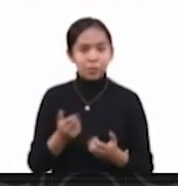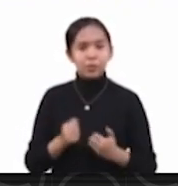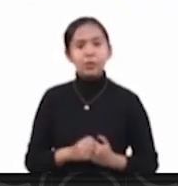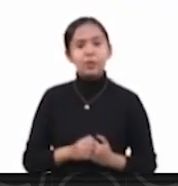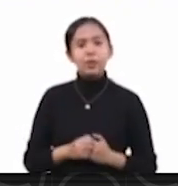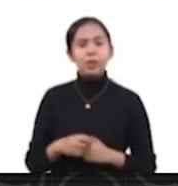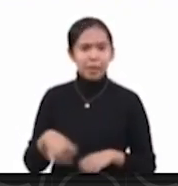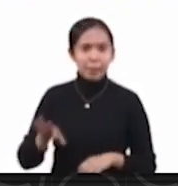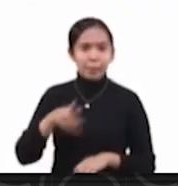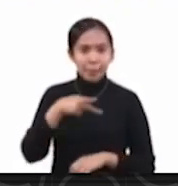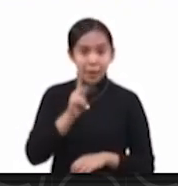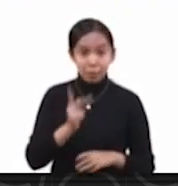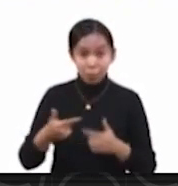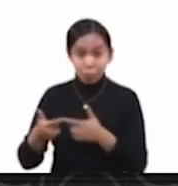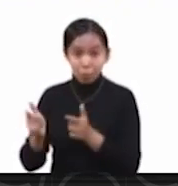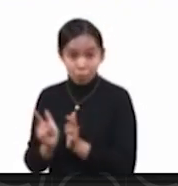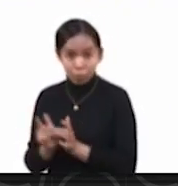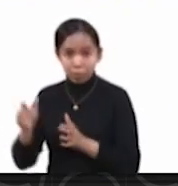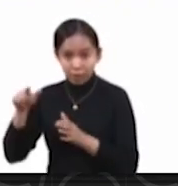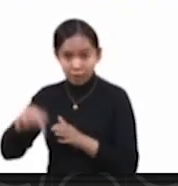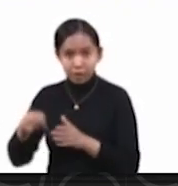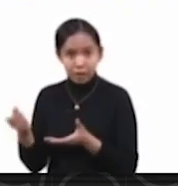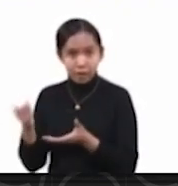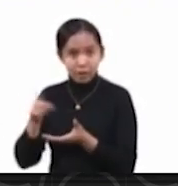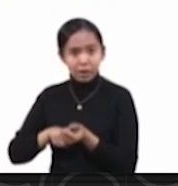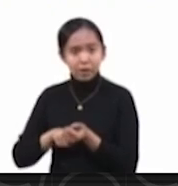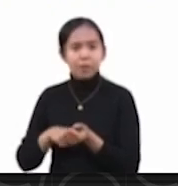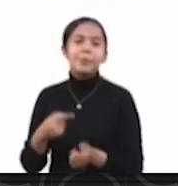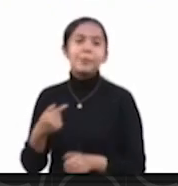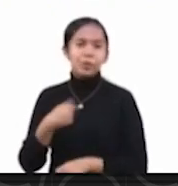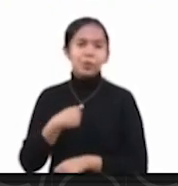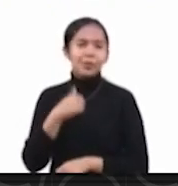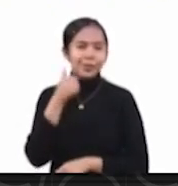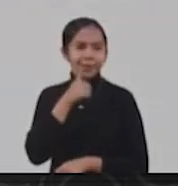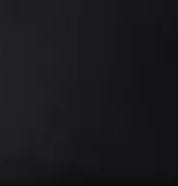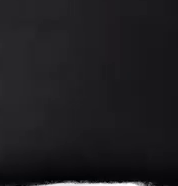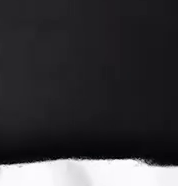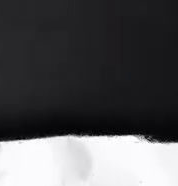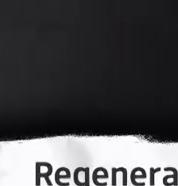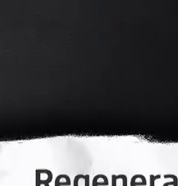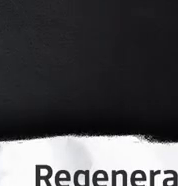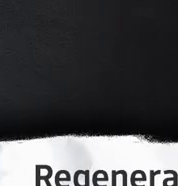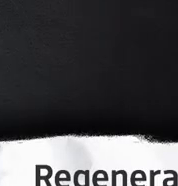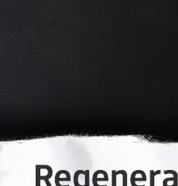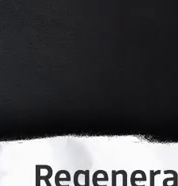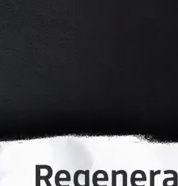de nuestro movimiento, yo siempre voy a llamar a la unidad.